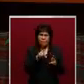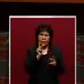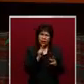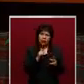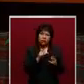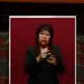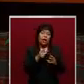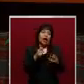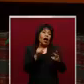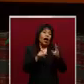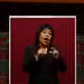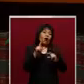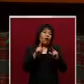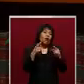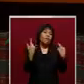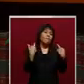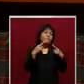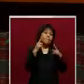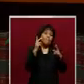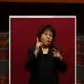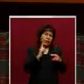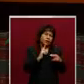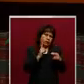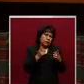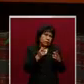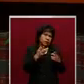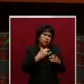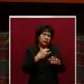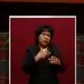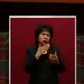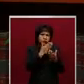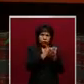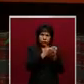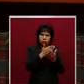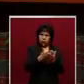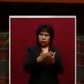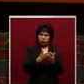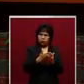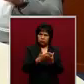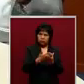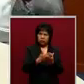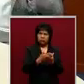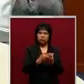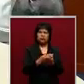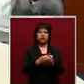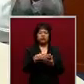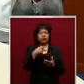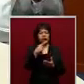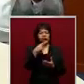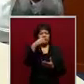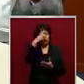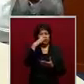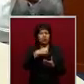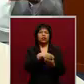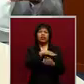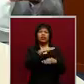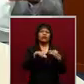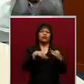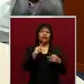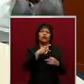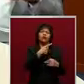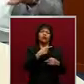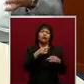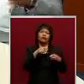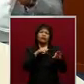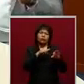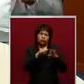Entonces, algunos maestros llevaron su carpeta o su portafolio de evidencias, los productos derivados de